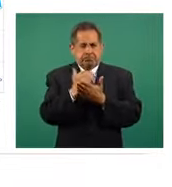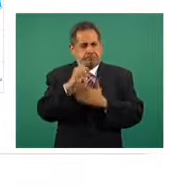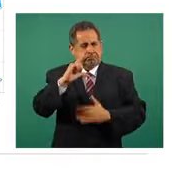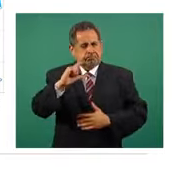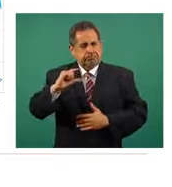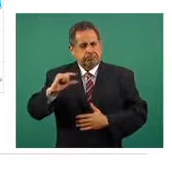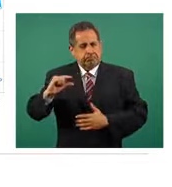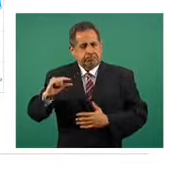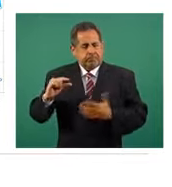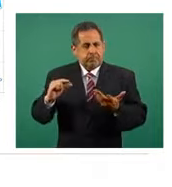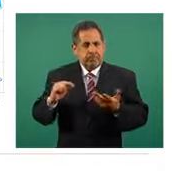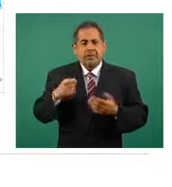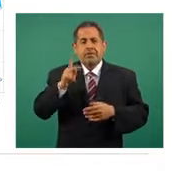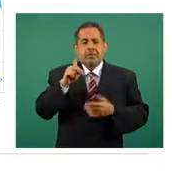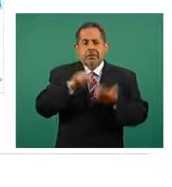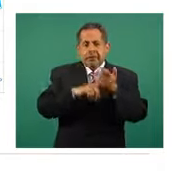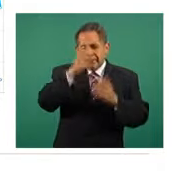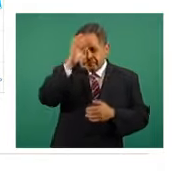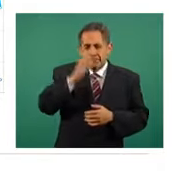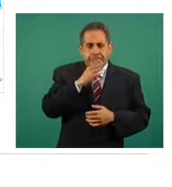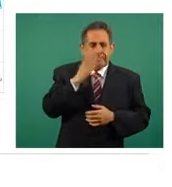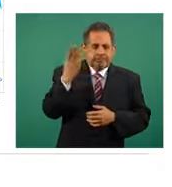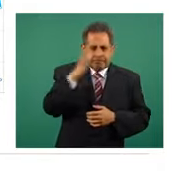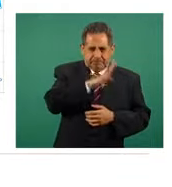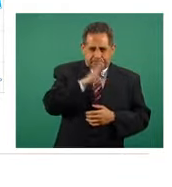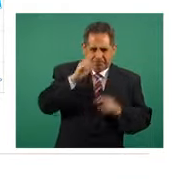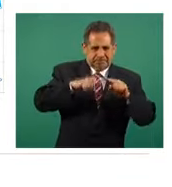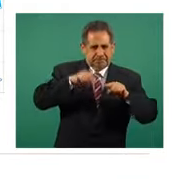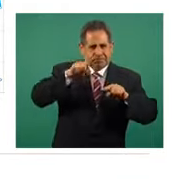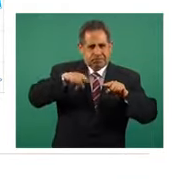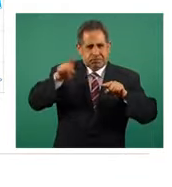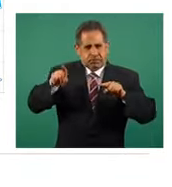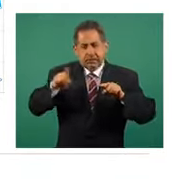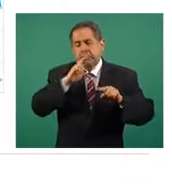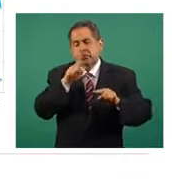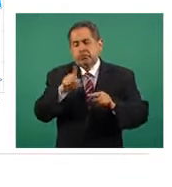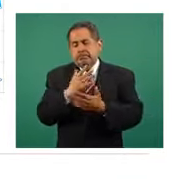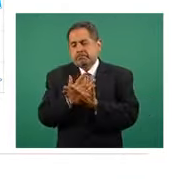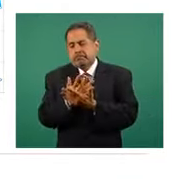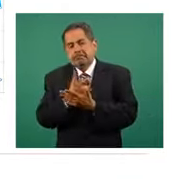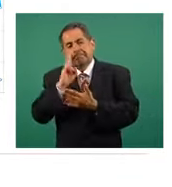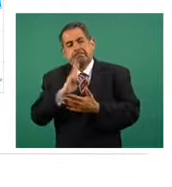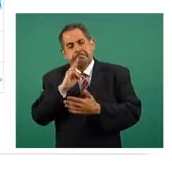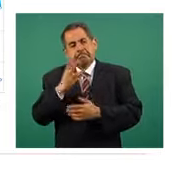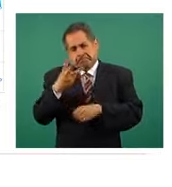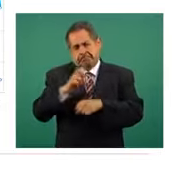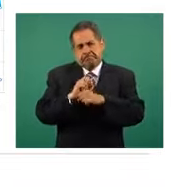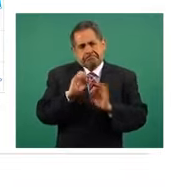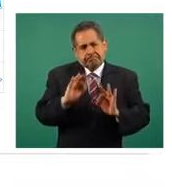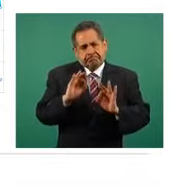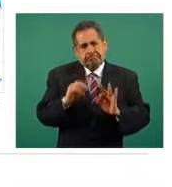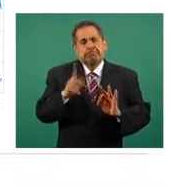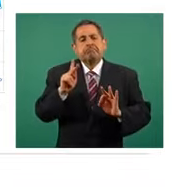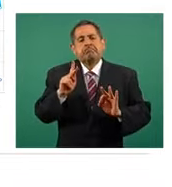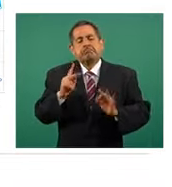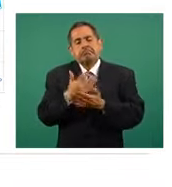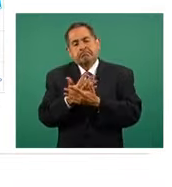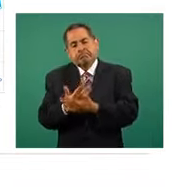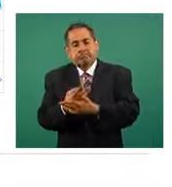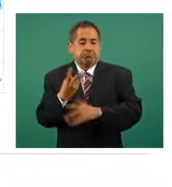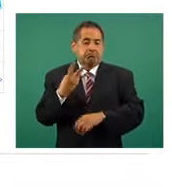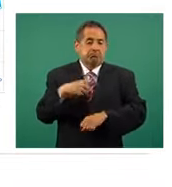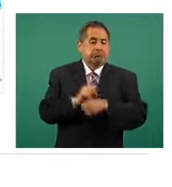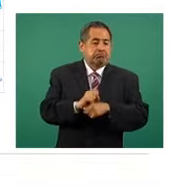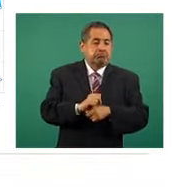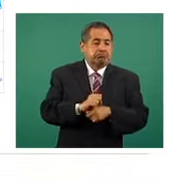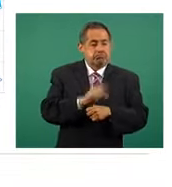había tenido subidas y bajadas, también queremos ser expectantes respecto a cuál es la tendencia general en Coahuila. Sin embargo, sí son 3 semanas